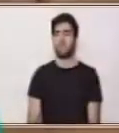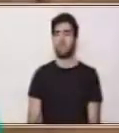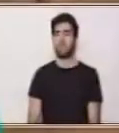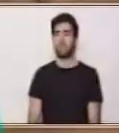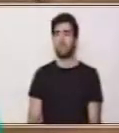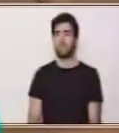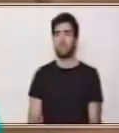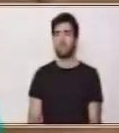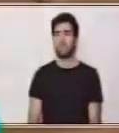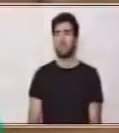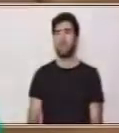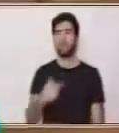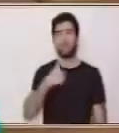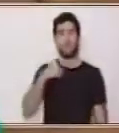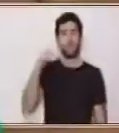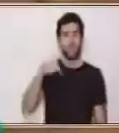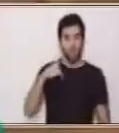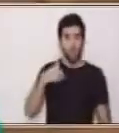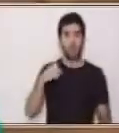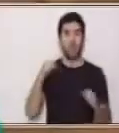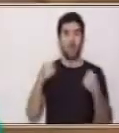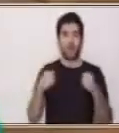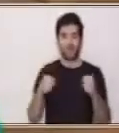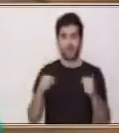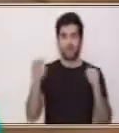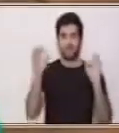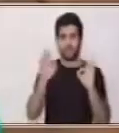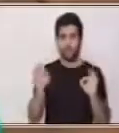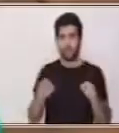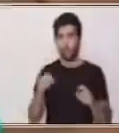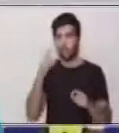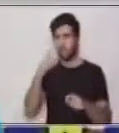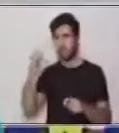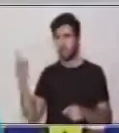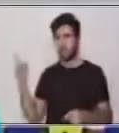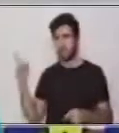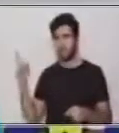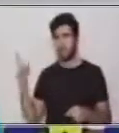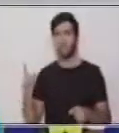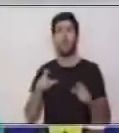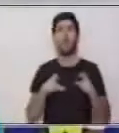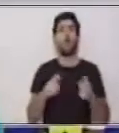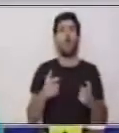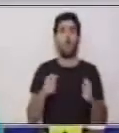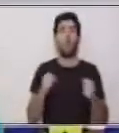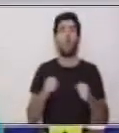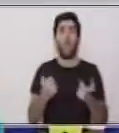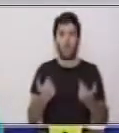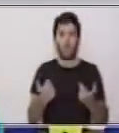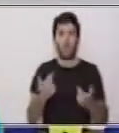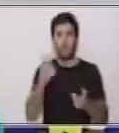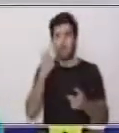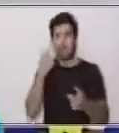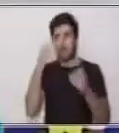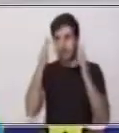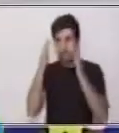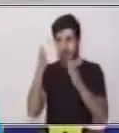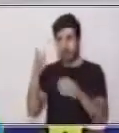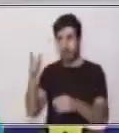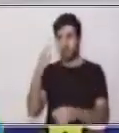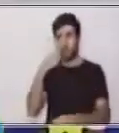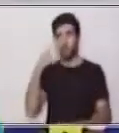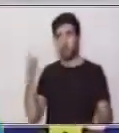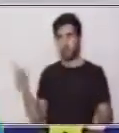entonces la parte donde decía que tiene dos bases. ¿Cómo lo vamos a realizar? Yo voy a hacer